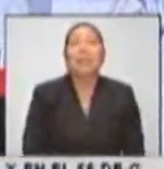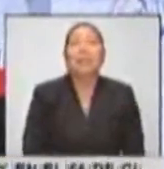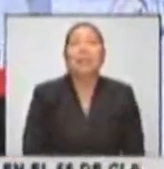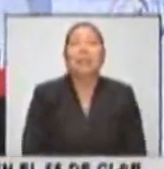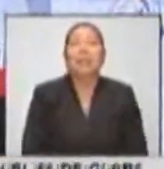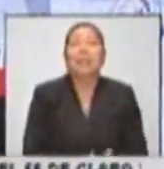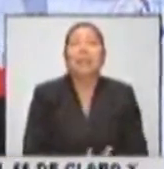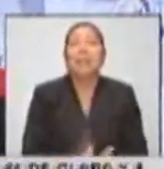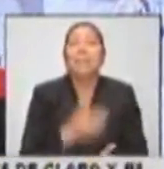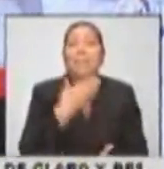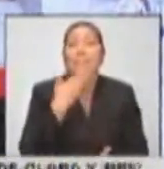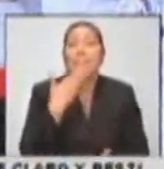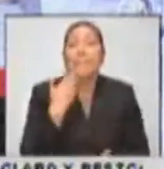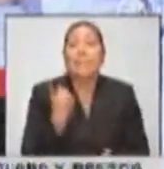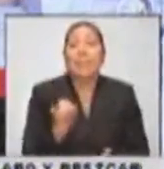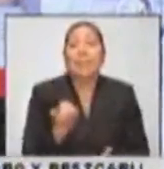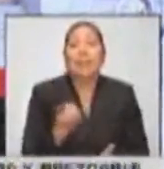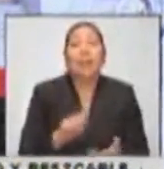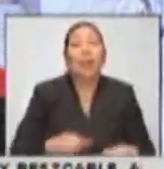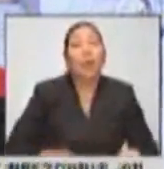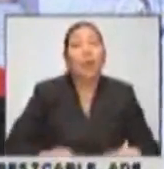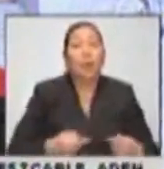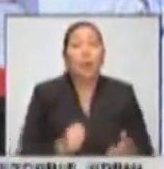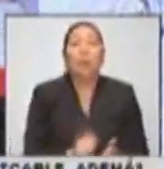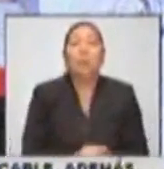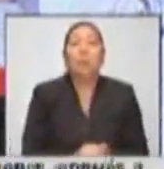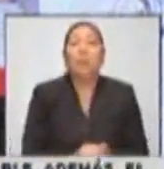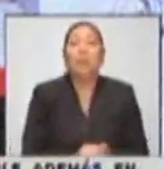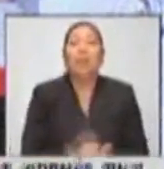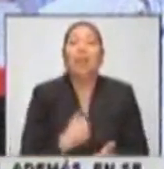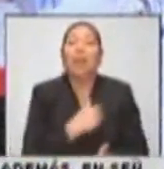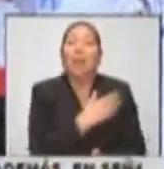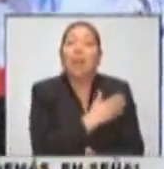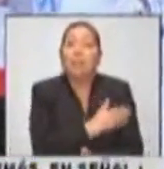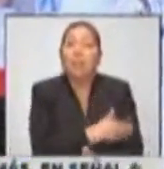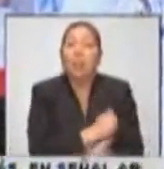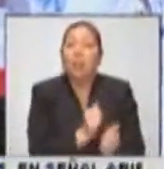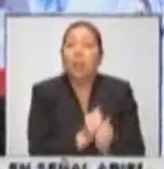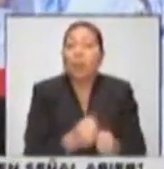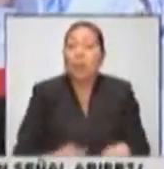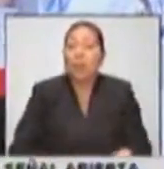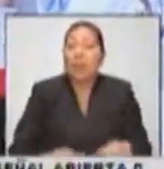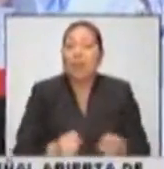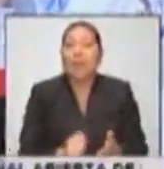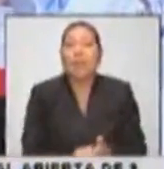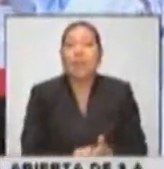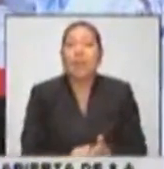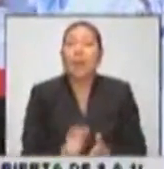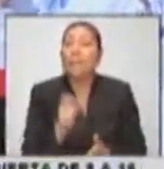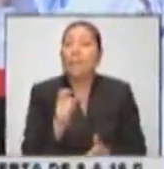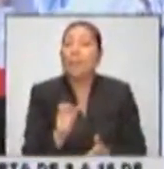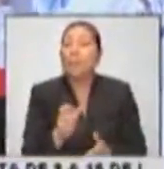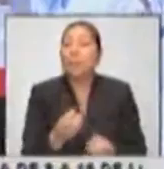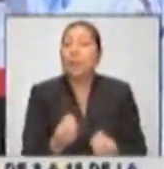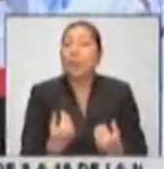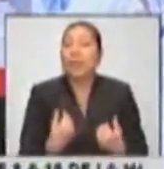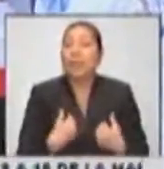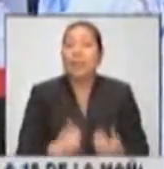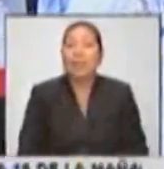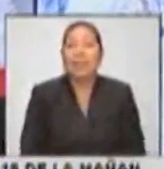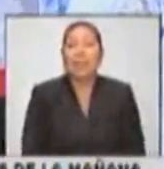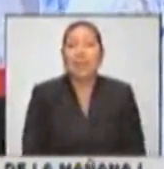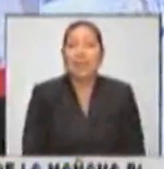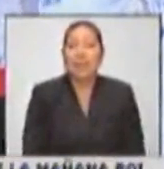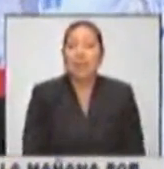a efecto de mejorar la competencia y favorecer con la competencia a los usuarios y consumidores.